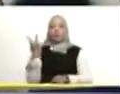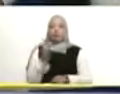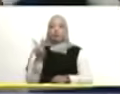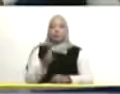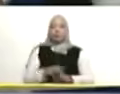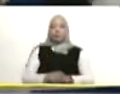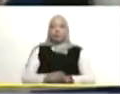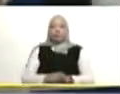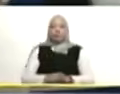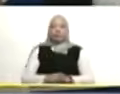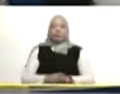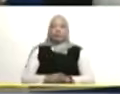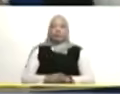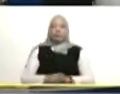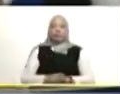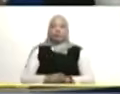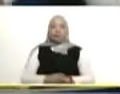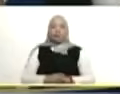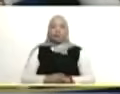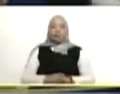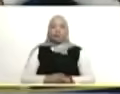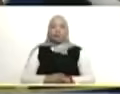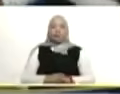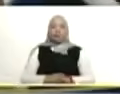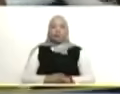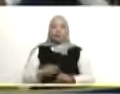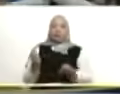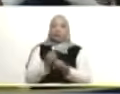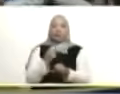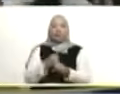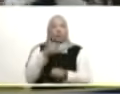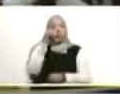Vamos, juventud. Yo quisiera que